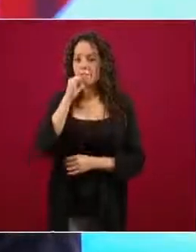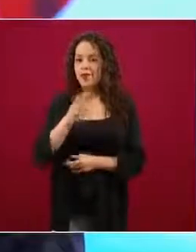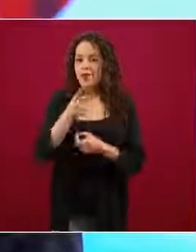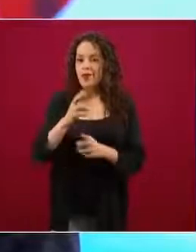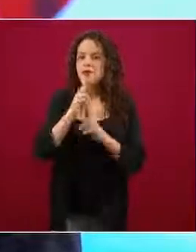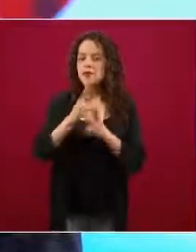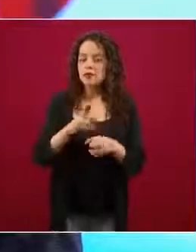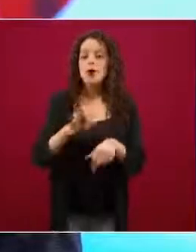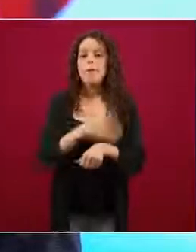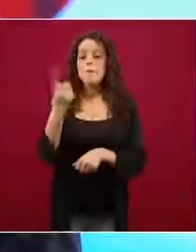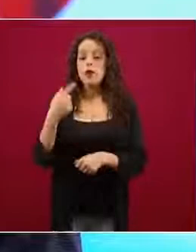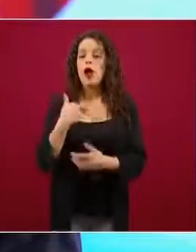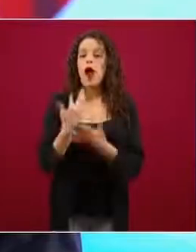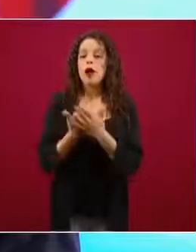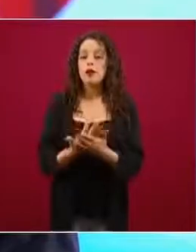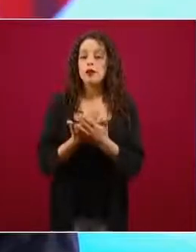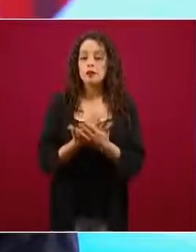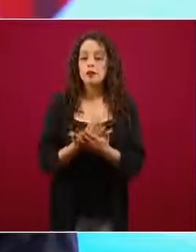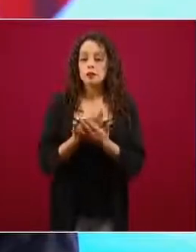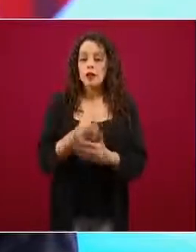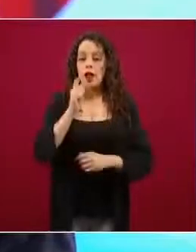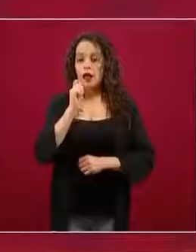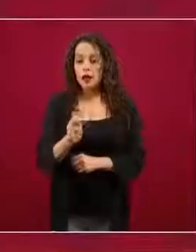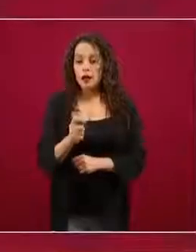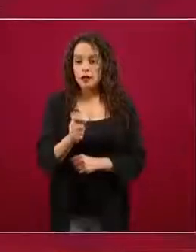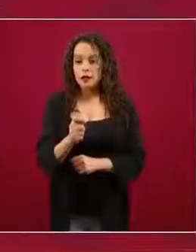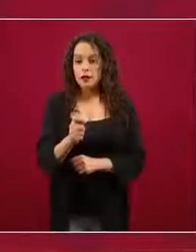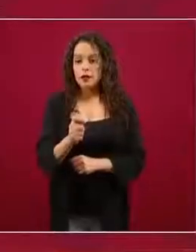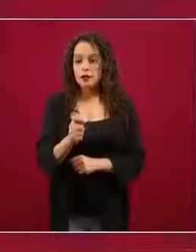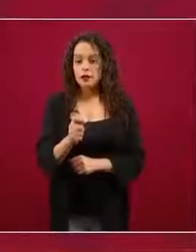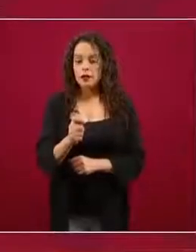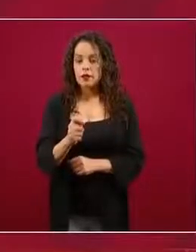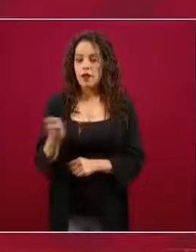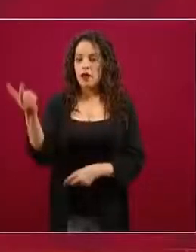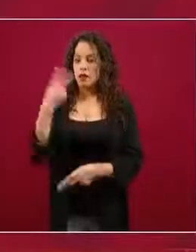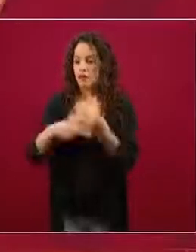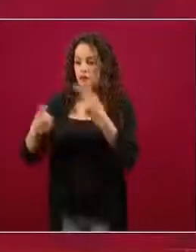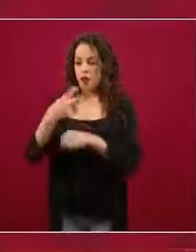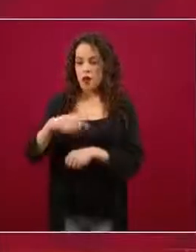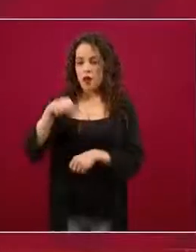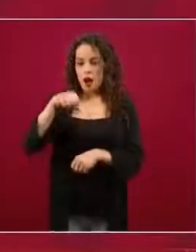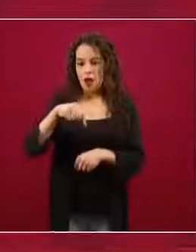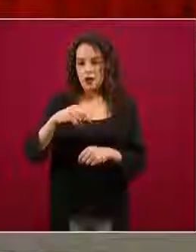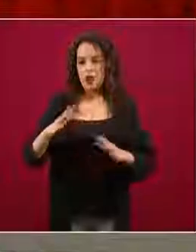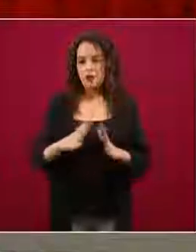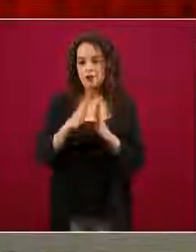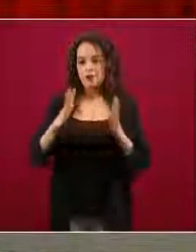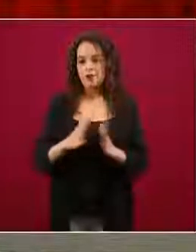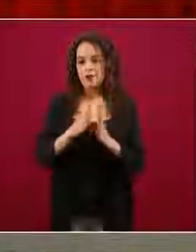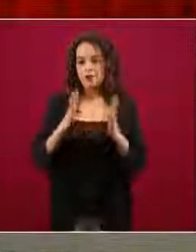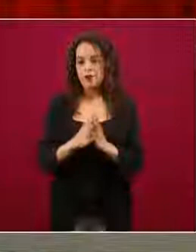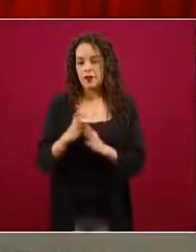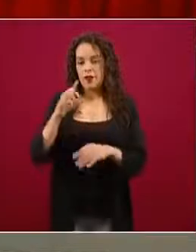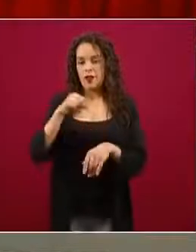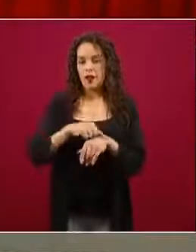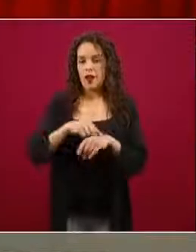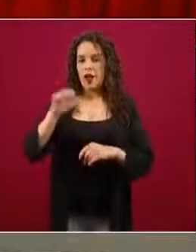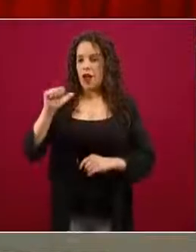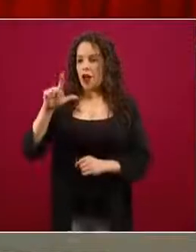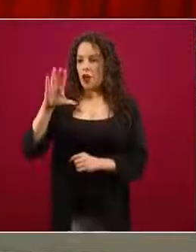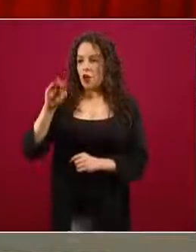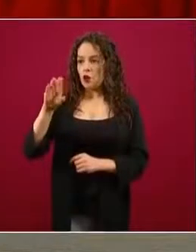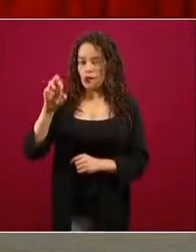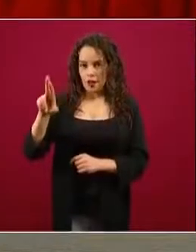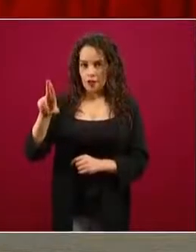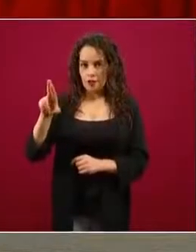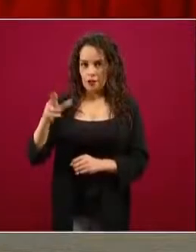que concretemos la participación del doctor Alcocer, que ya nos explicó una vez la fisiopatología y ahora que nos